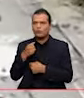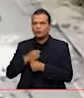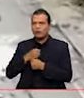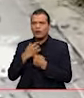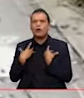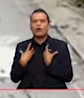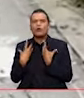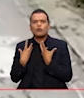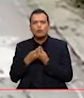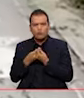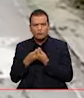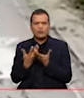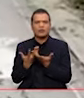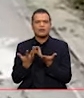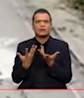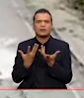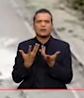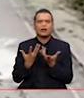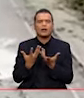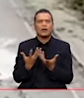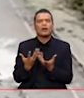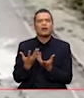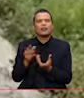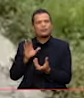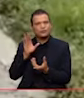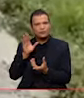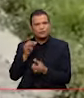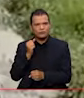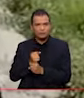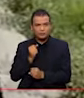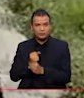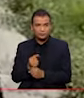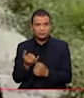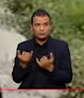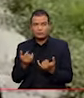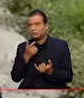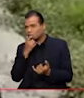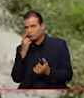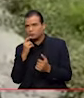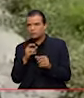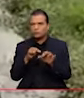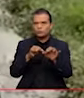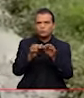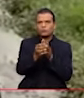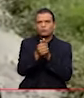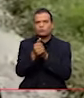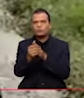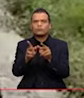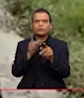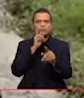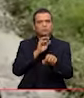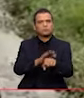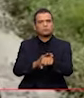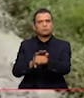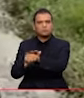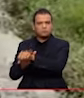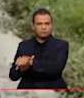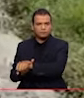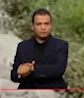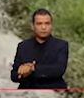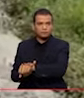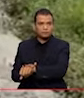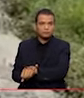gestores de convivencia, están realizando esas guías para las personas que están llegando a este lugar. Pero